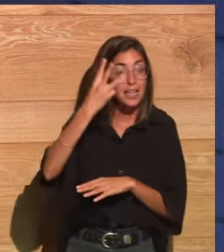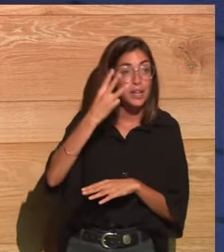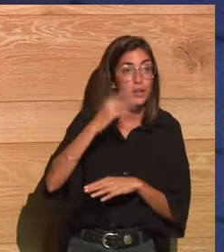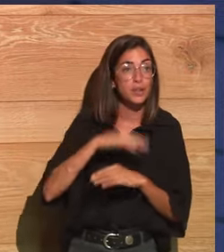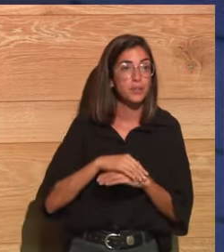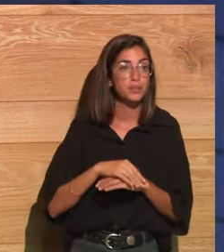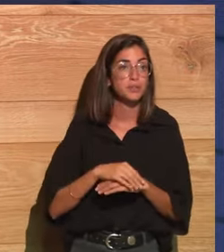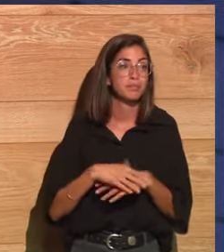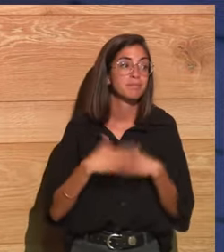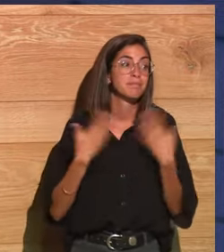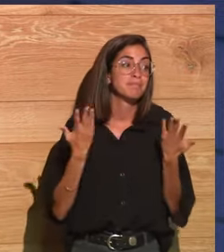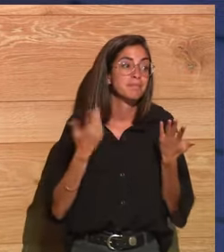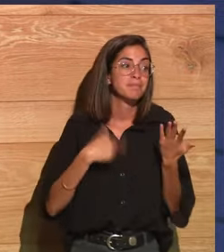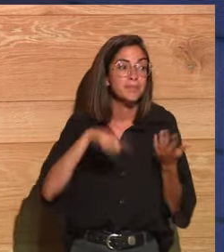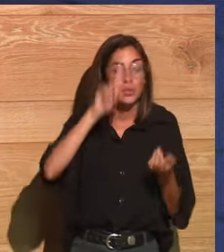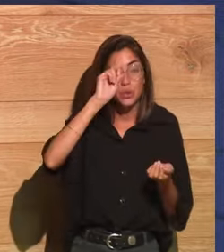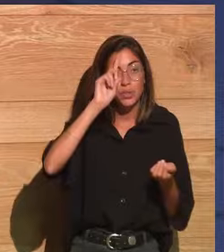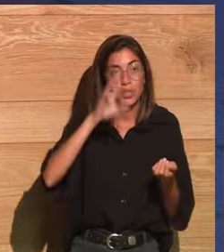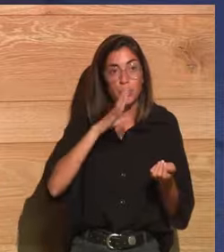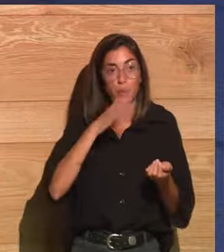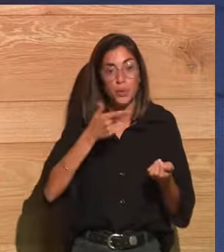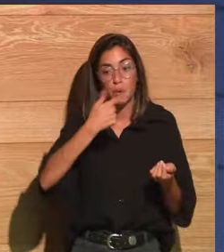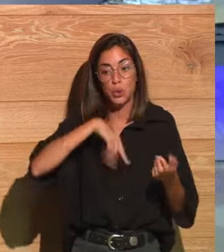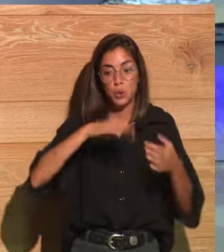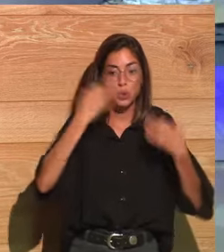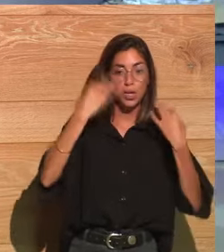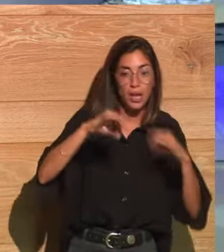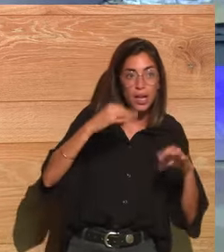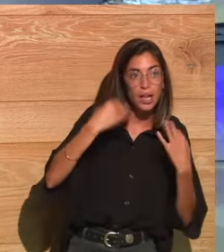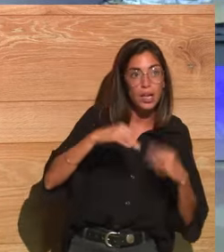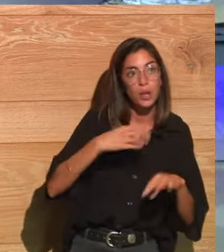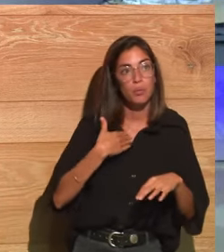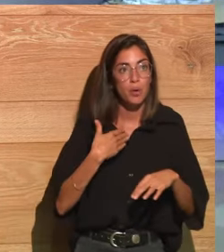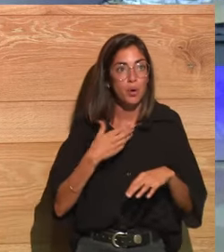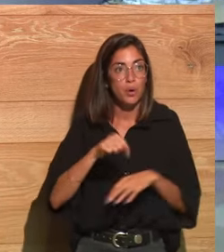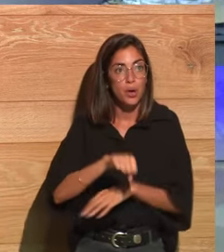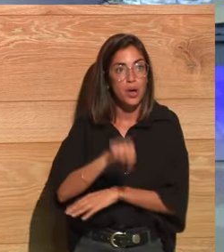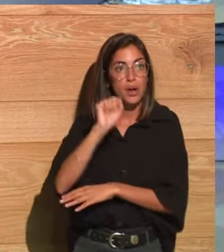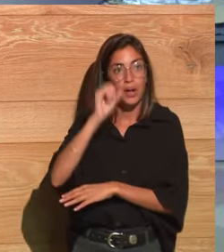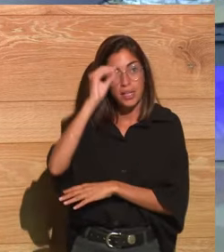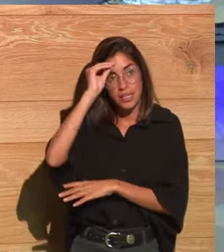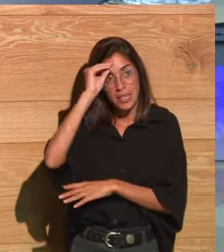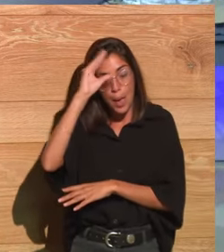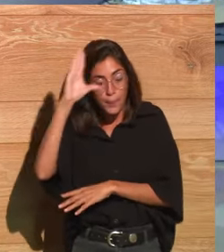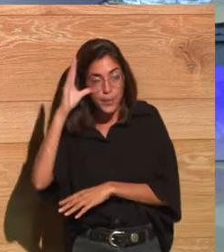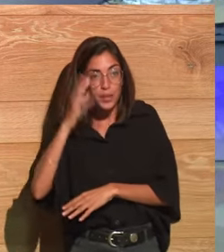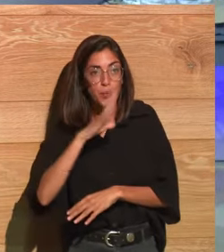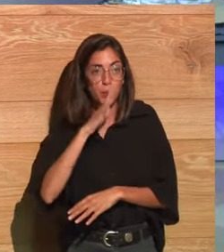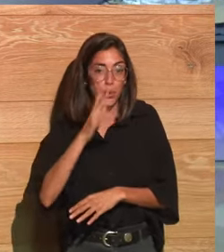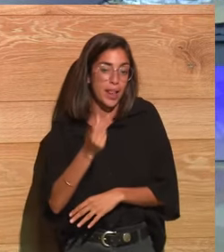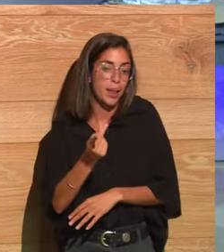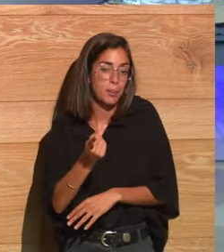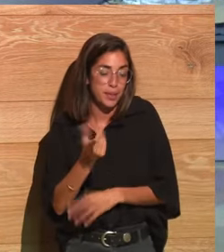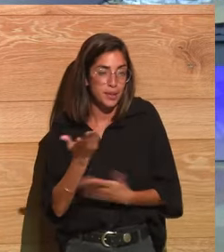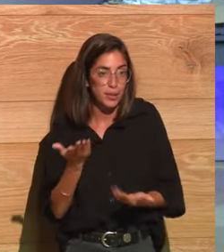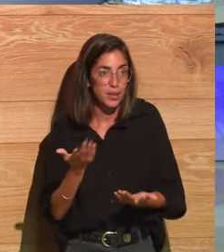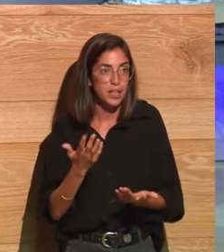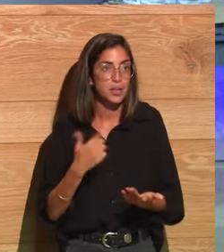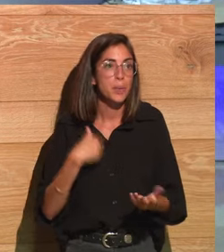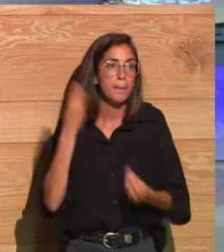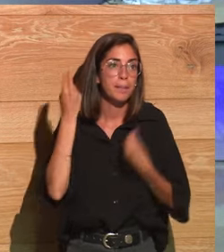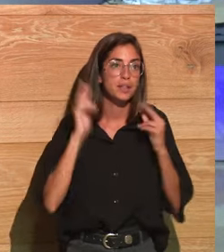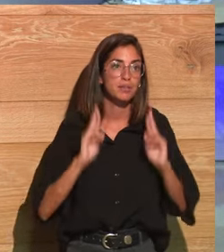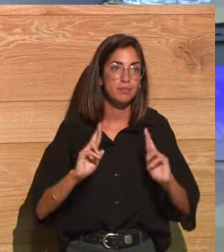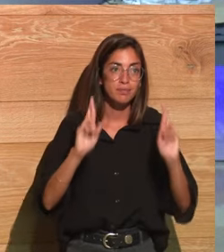Mira, pero qué cosa, ¿no? La poca humildad que nosotros mismos nos ponemos el Sapiens de apellido, ¿no? Eso también dice mucho de nosotros. Yo creo que hay esperanza y